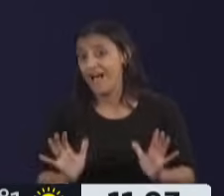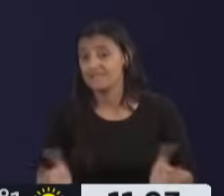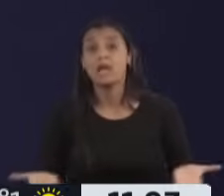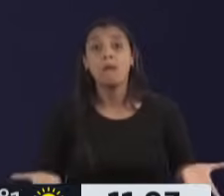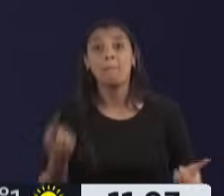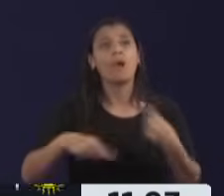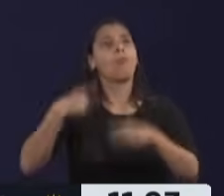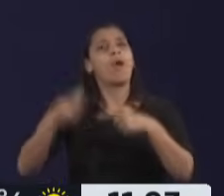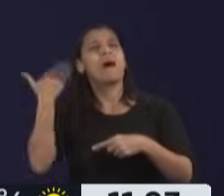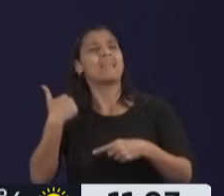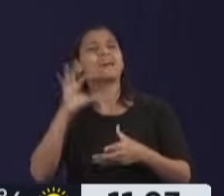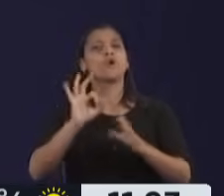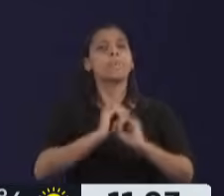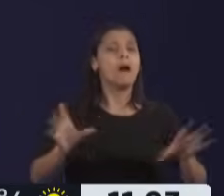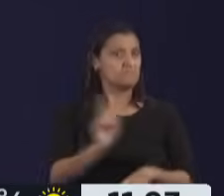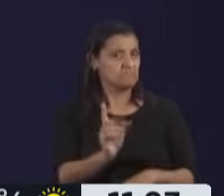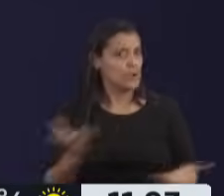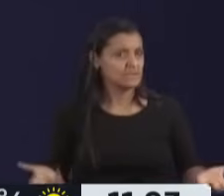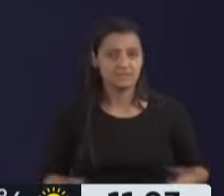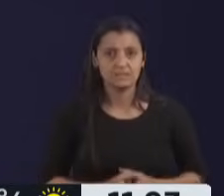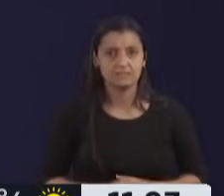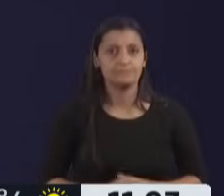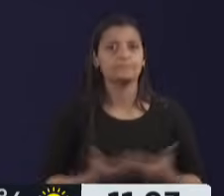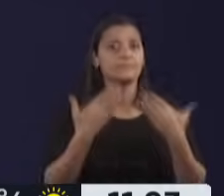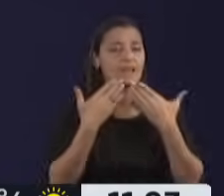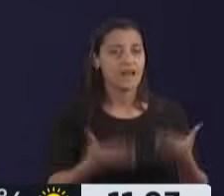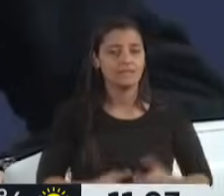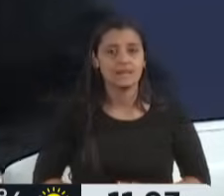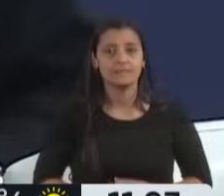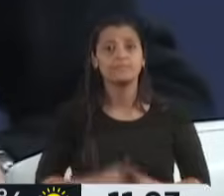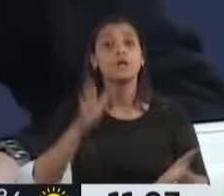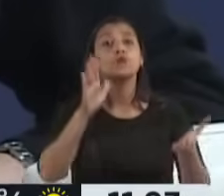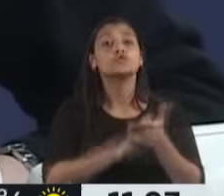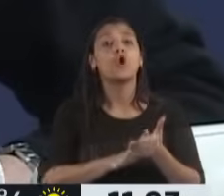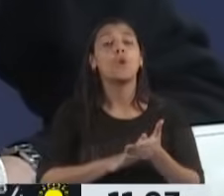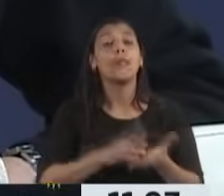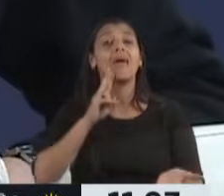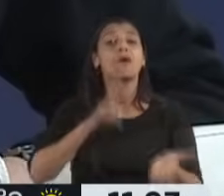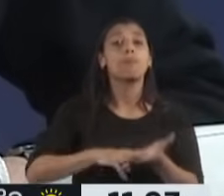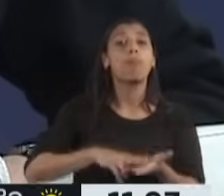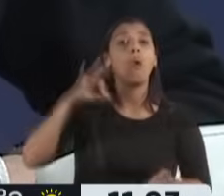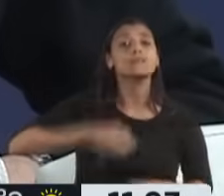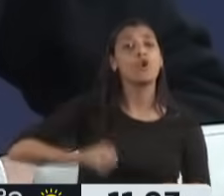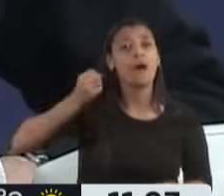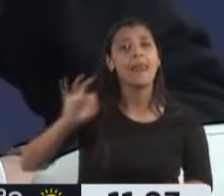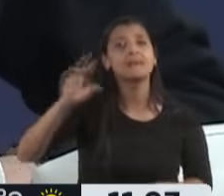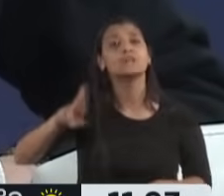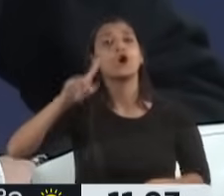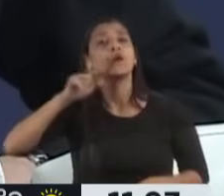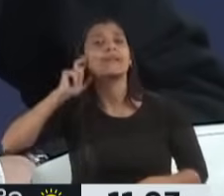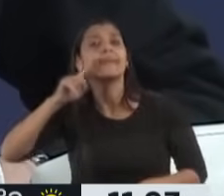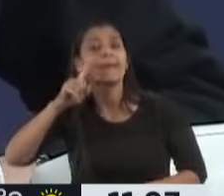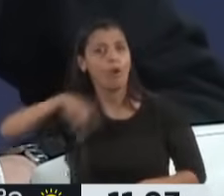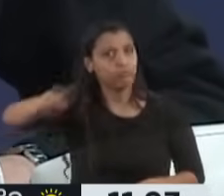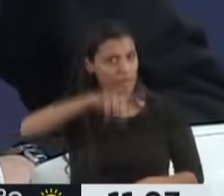es un retroceso para nada. Gracias, colega. Sí. Y respecto a ganancias y al RIGI, ¿están dispuestos a hacer esas